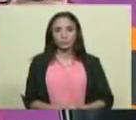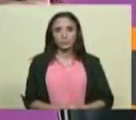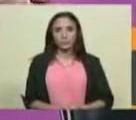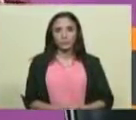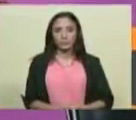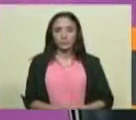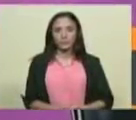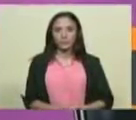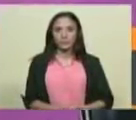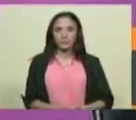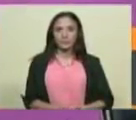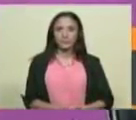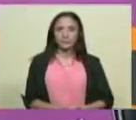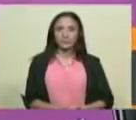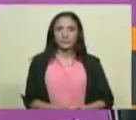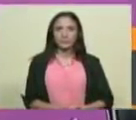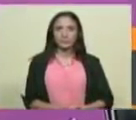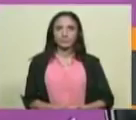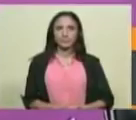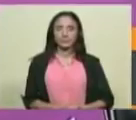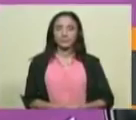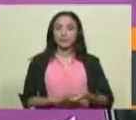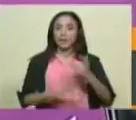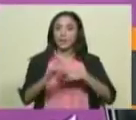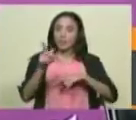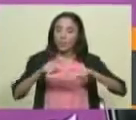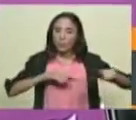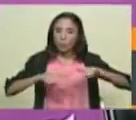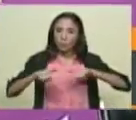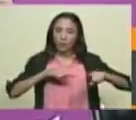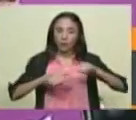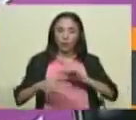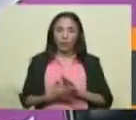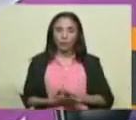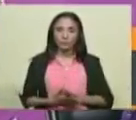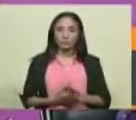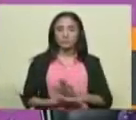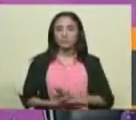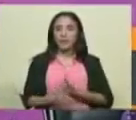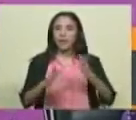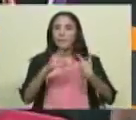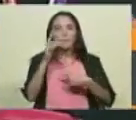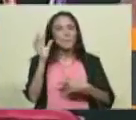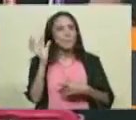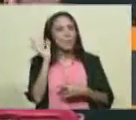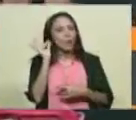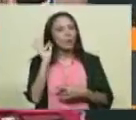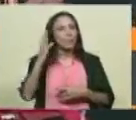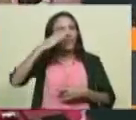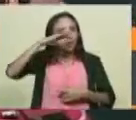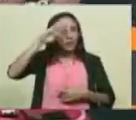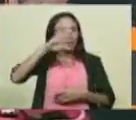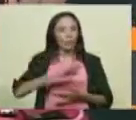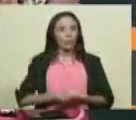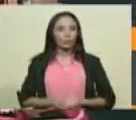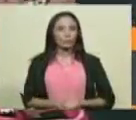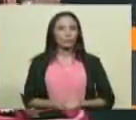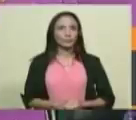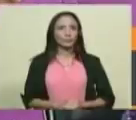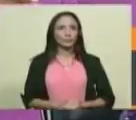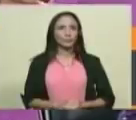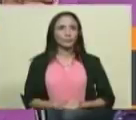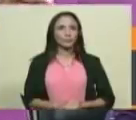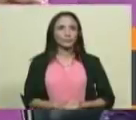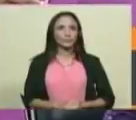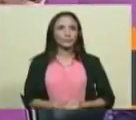Ana Esther Ceseña, coordinadora del Observatorio Latinoamericano de Geopolítica de México. Ángeles